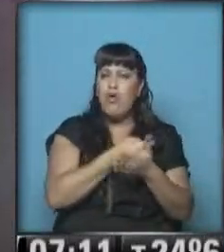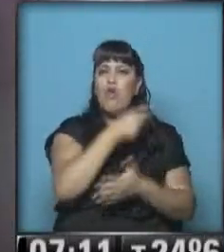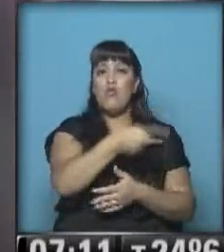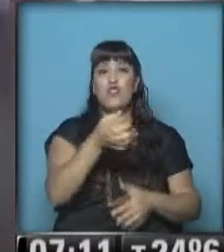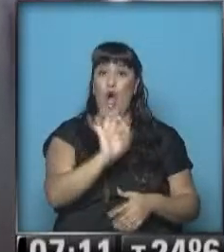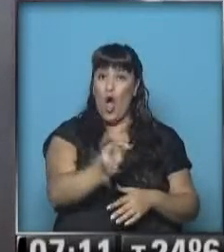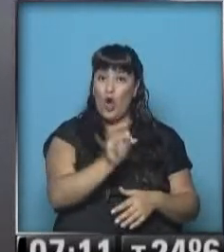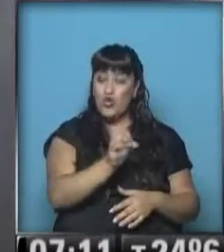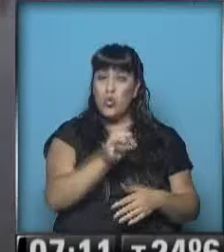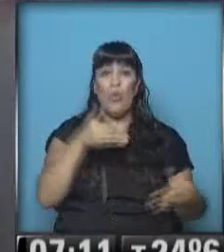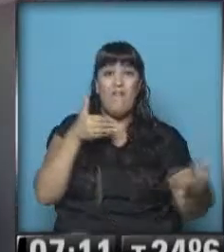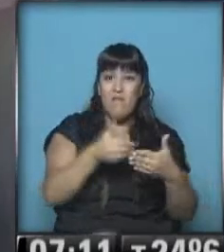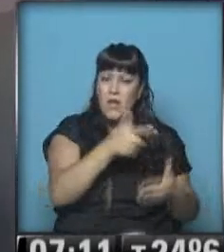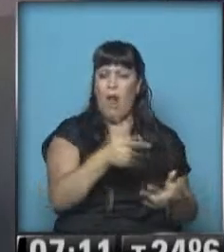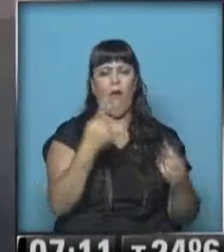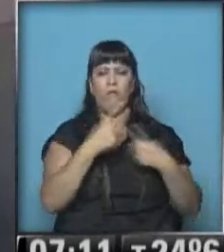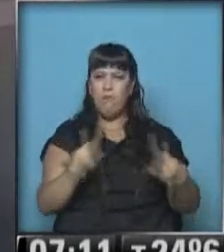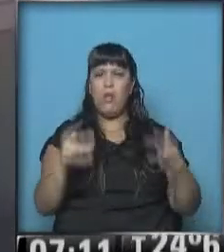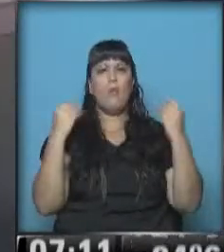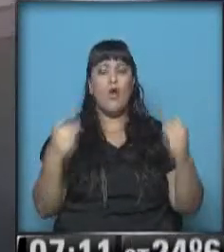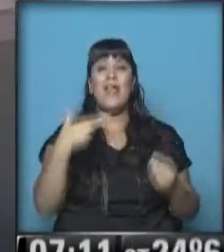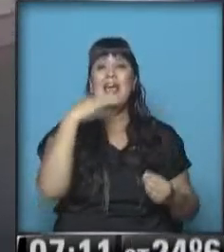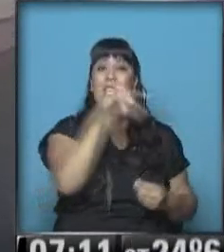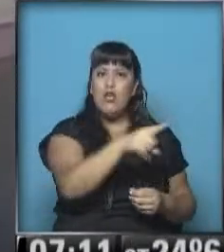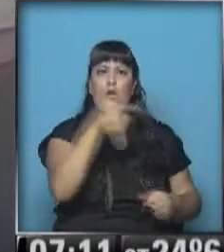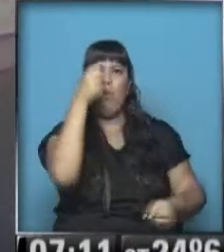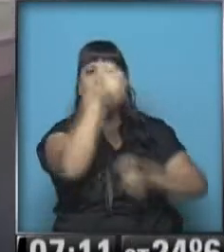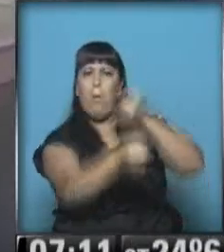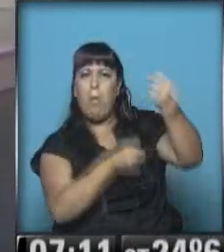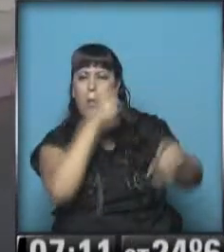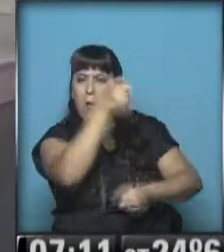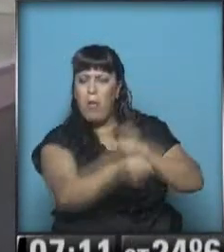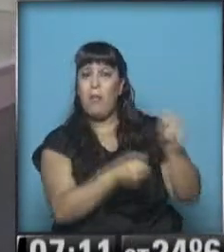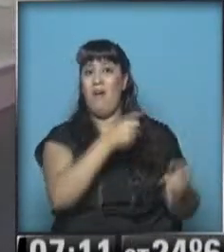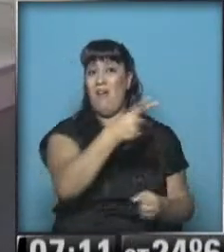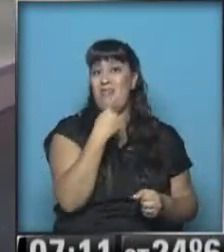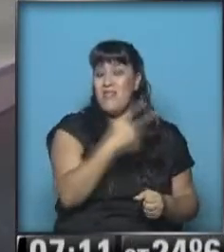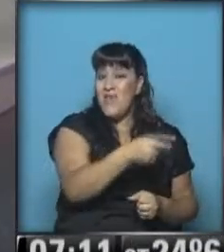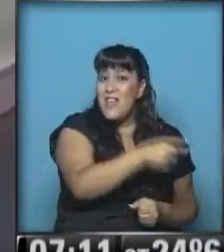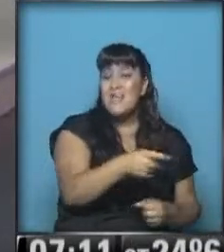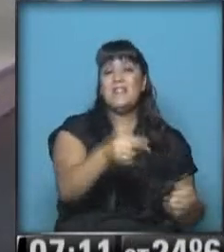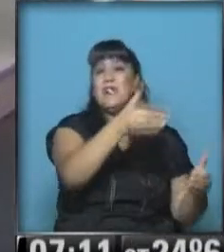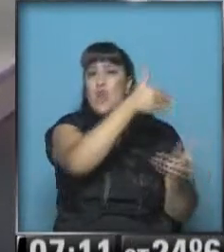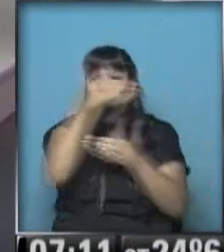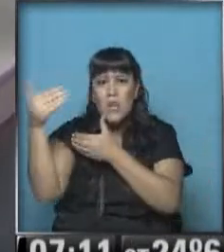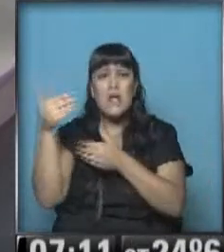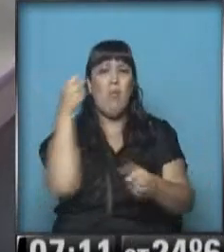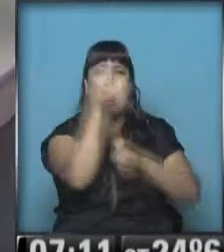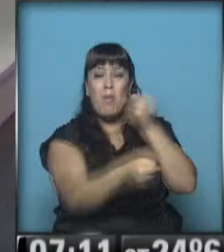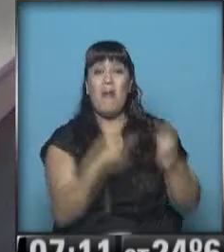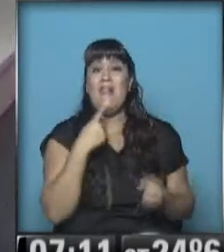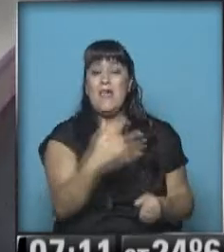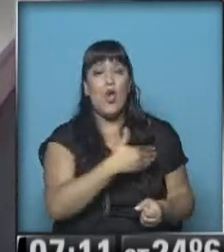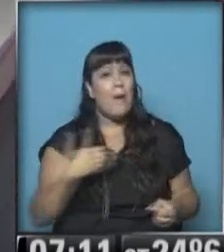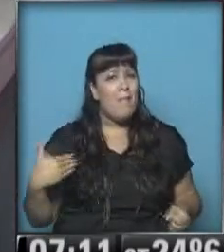bastante llamativo, porque uno de los hijos recibió una golpiza, aseguró que lo secuestraron, lo golpearon y le dijeron que tu mamá